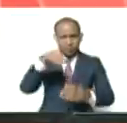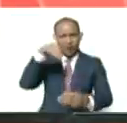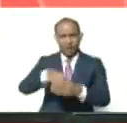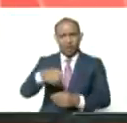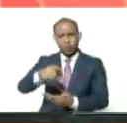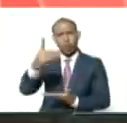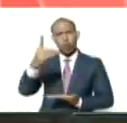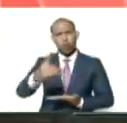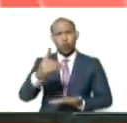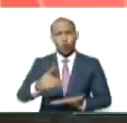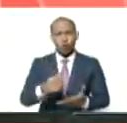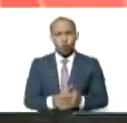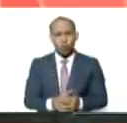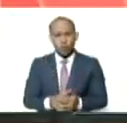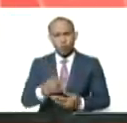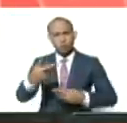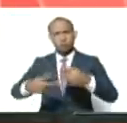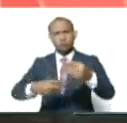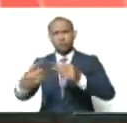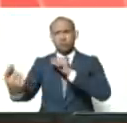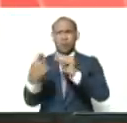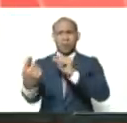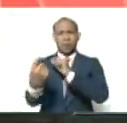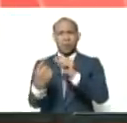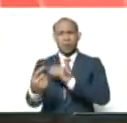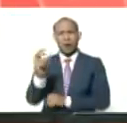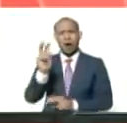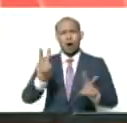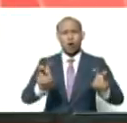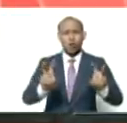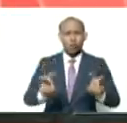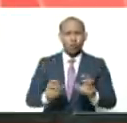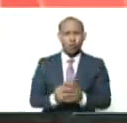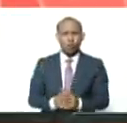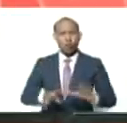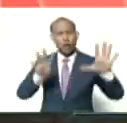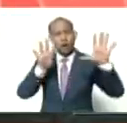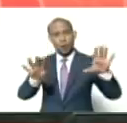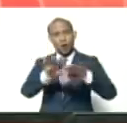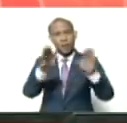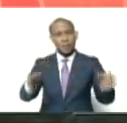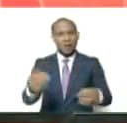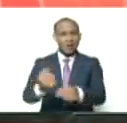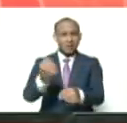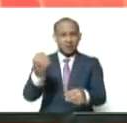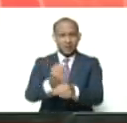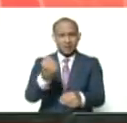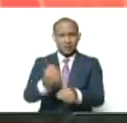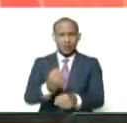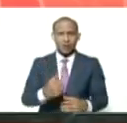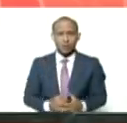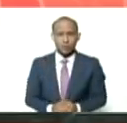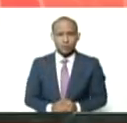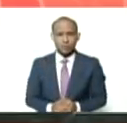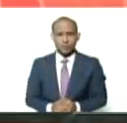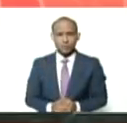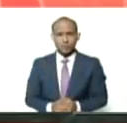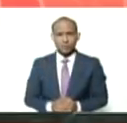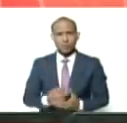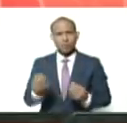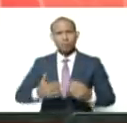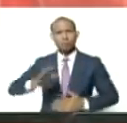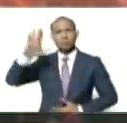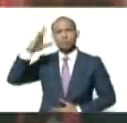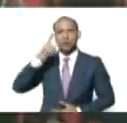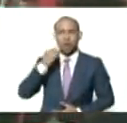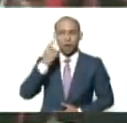este documento, producto de los debates en las nuevas, en las nueve mesas de votación de trabajo, háganlo con la